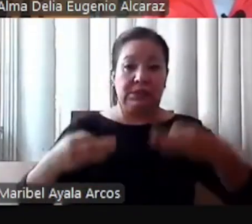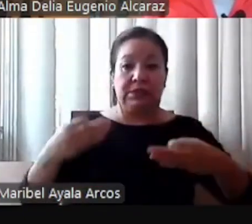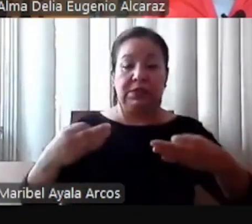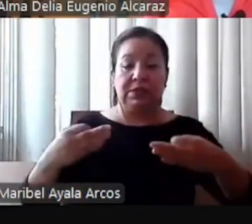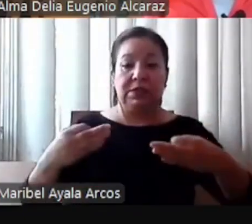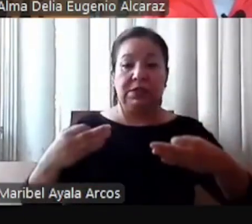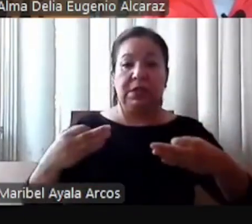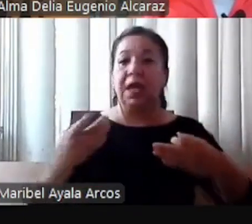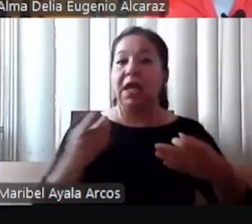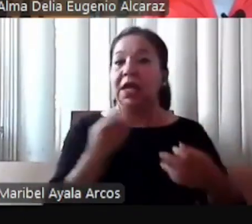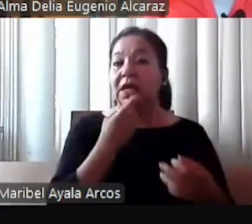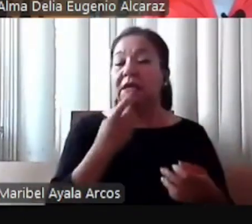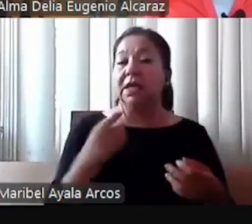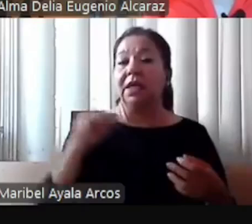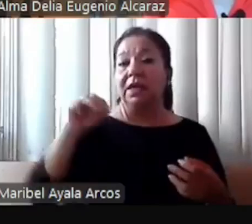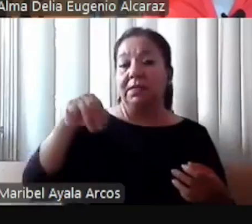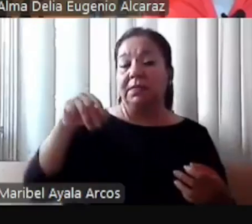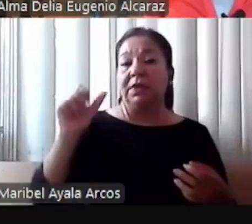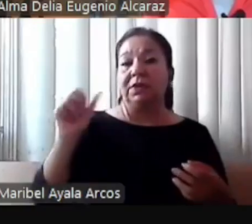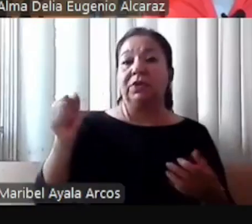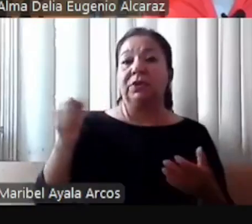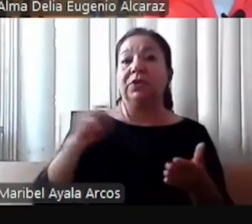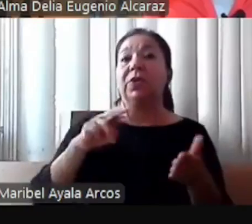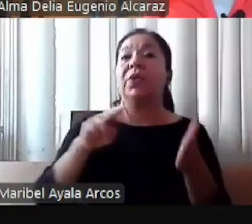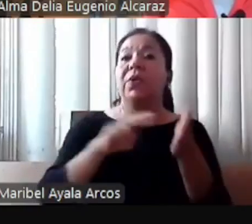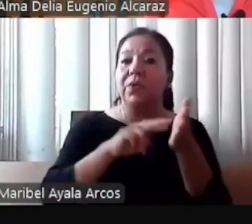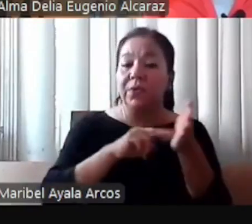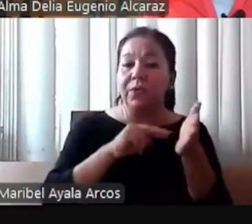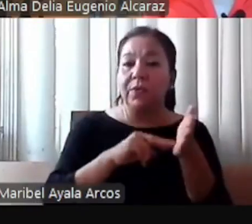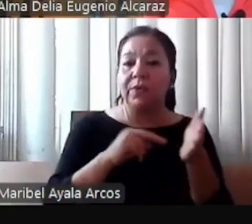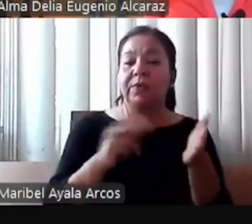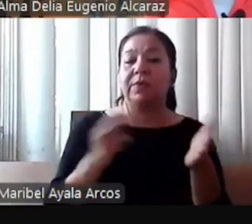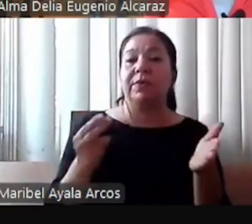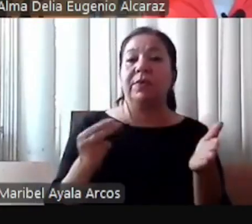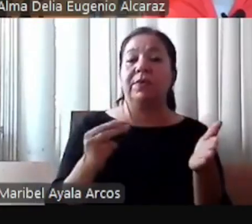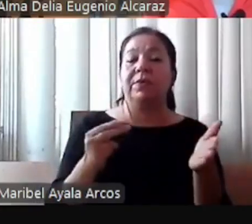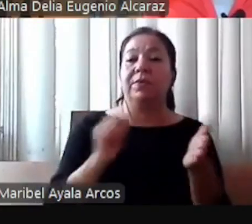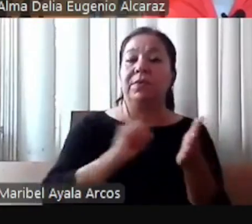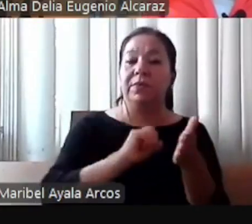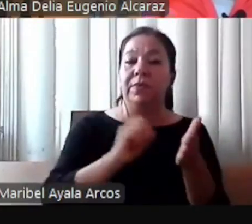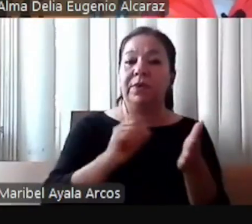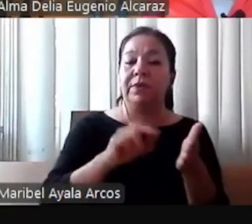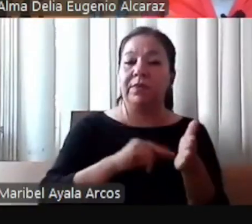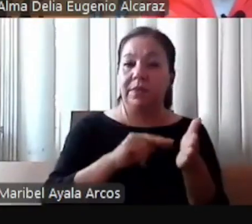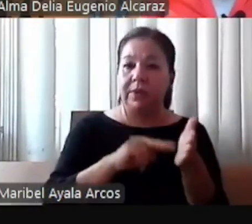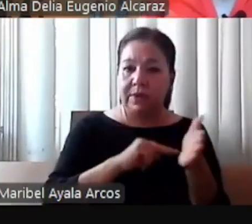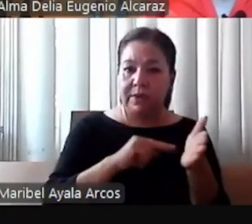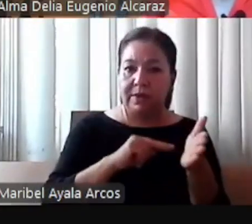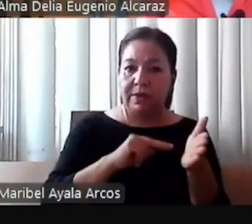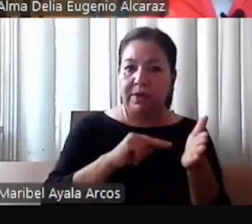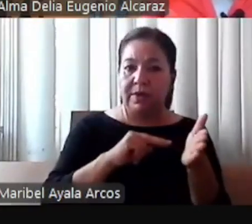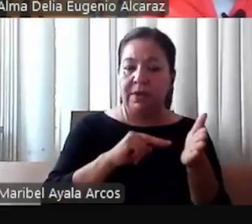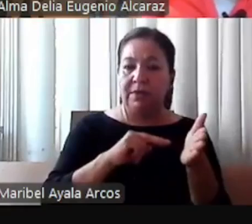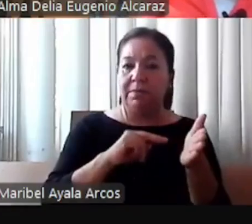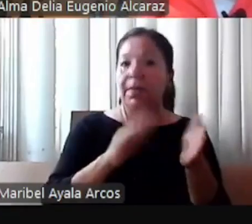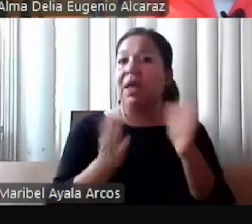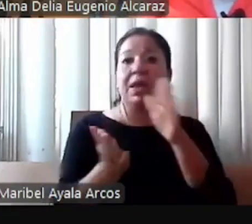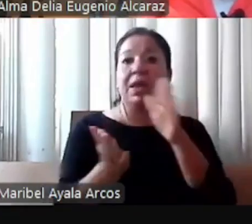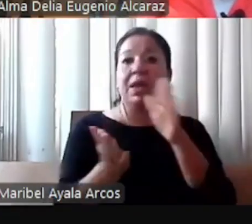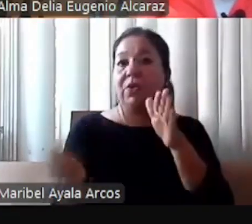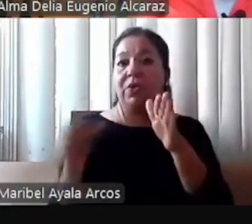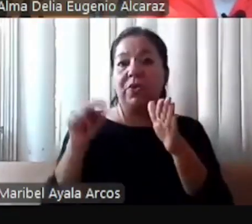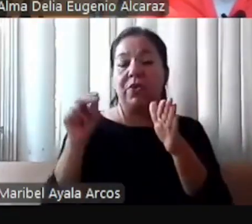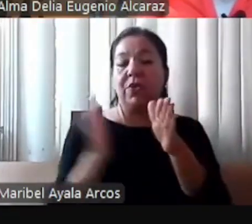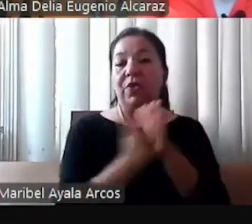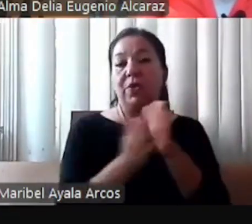para que exhibiera el original de su demanda, en la que constatara su firma autógrafa con el apercibimiento de que en caso de ser omiso sería desechada